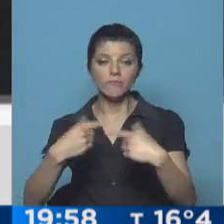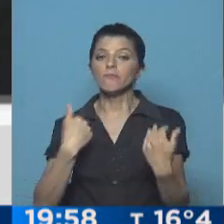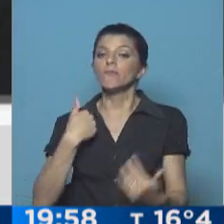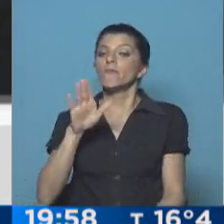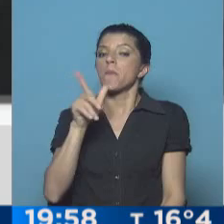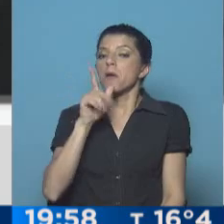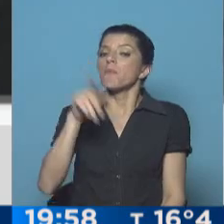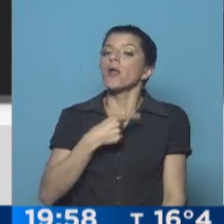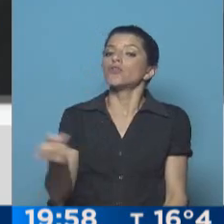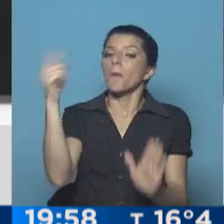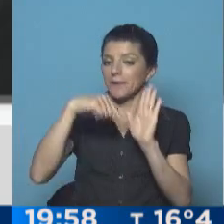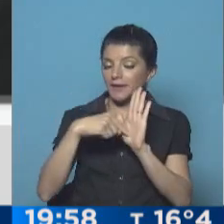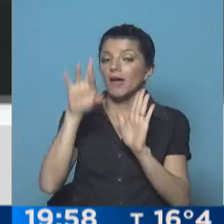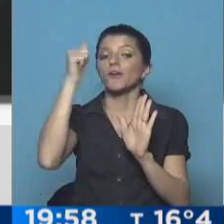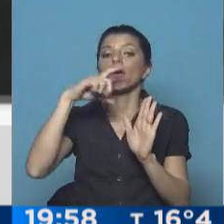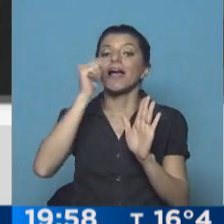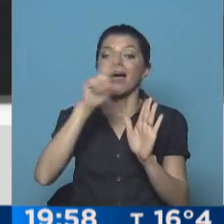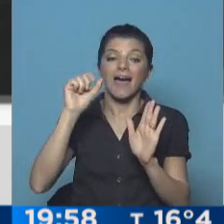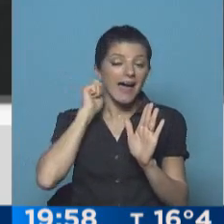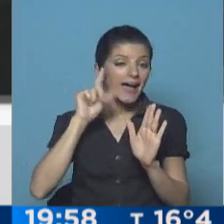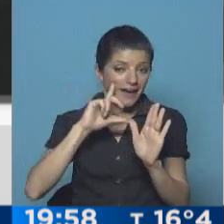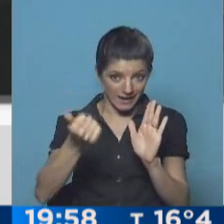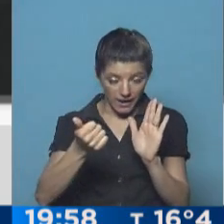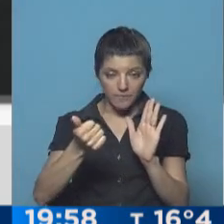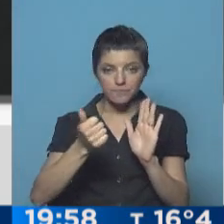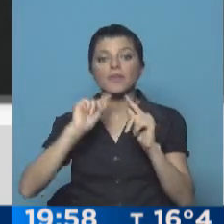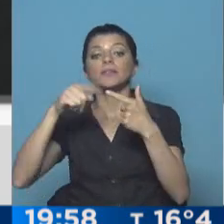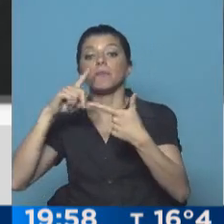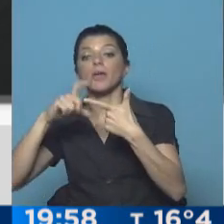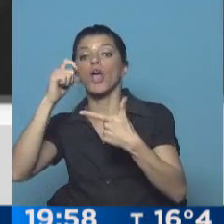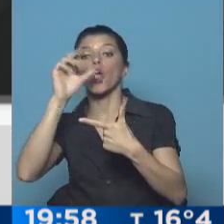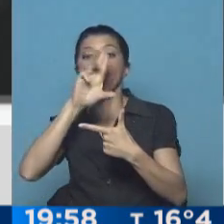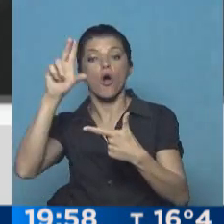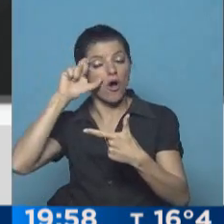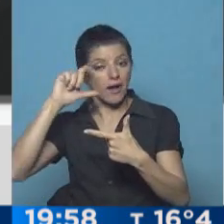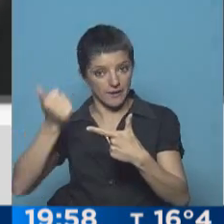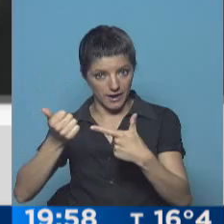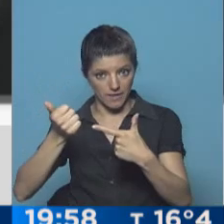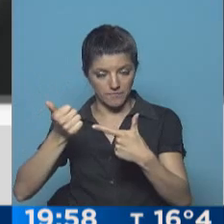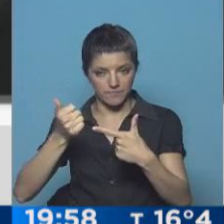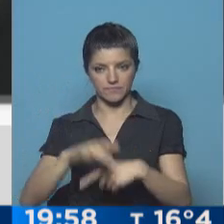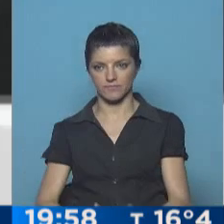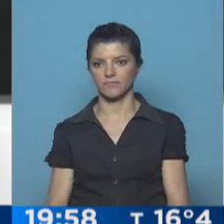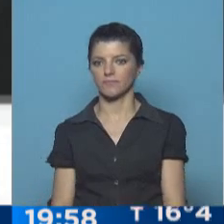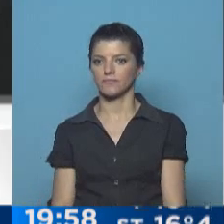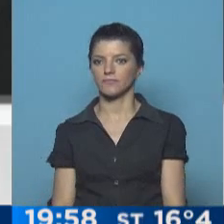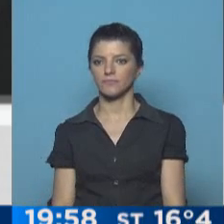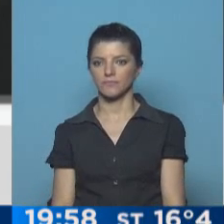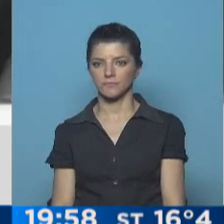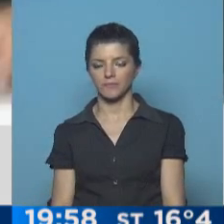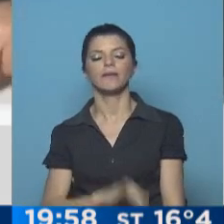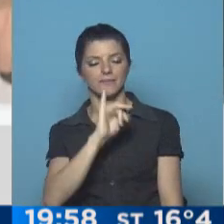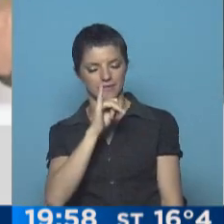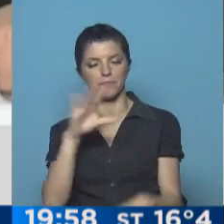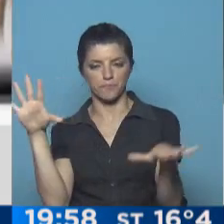ingreso de ronc al lugar de Zavaleta que estái y el ingreso de Ángel Correa por el momento que está teniendo el Atlético de Madrid sí